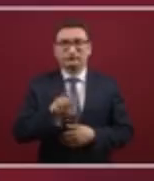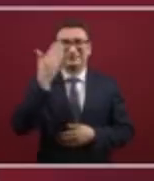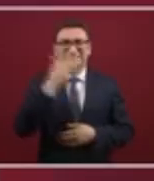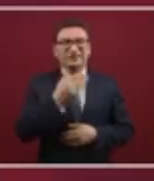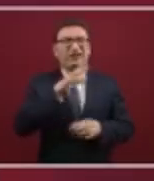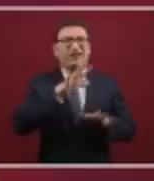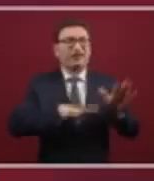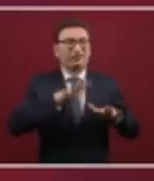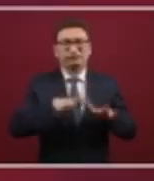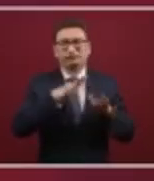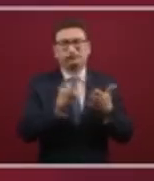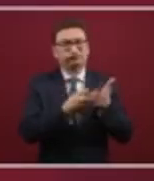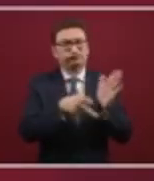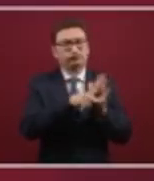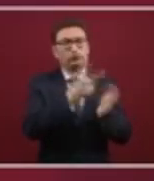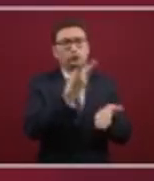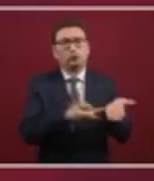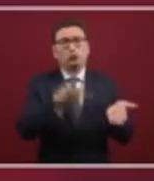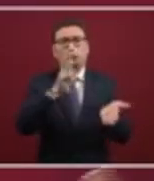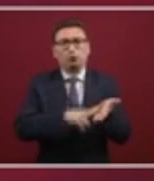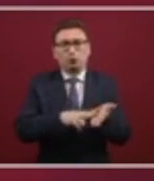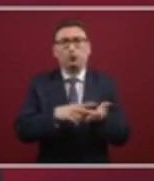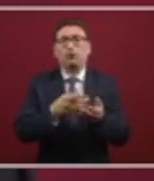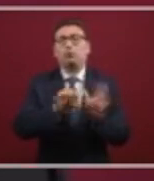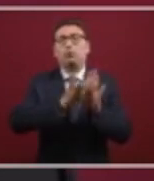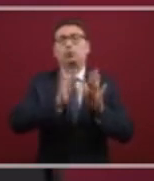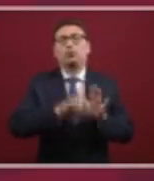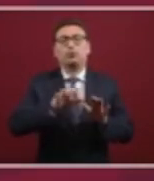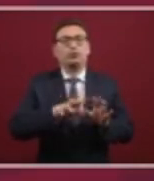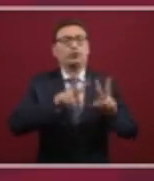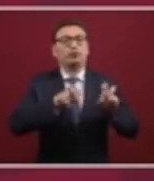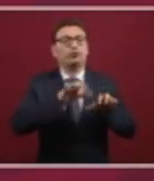duplicidad. Ya había una dirección